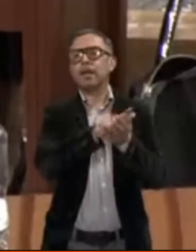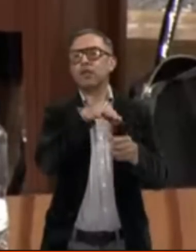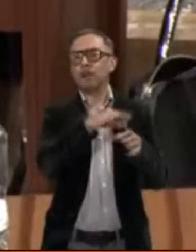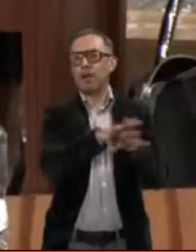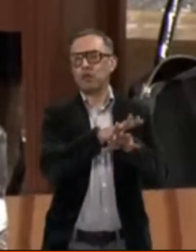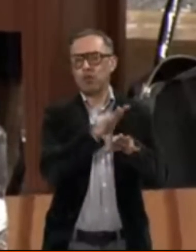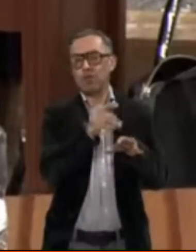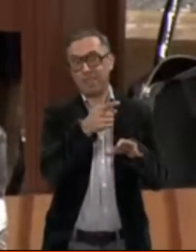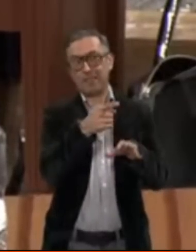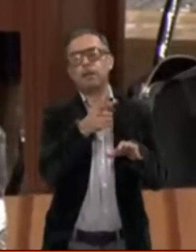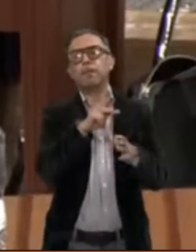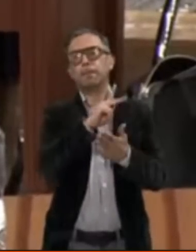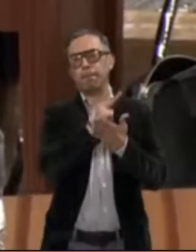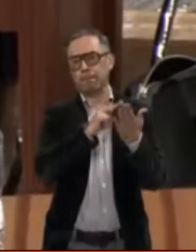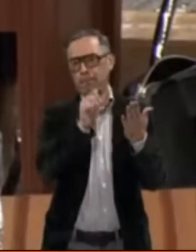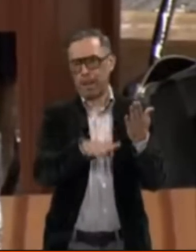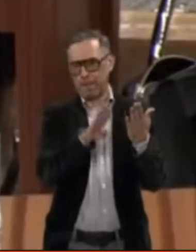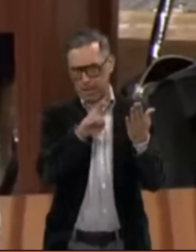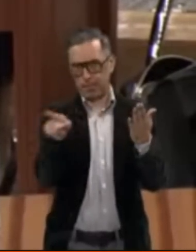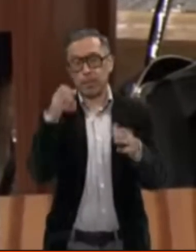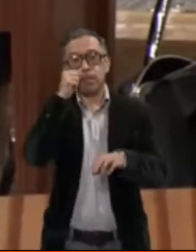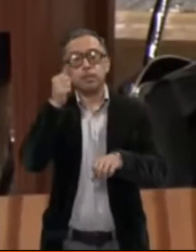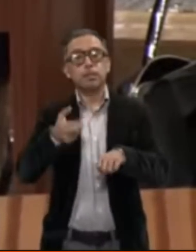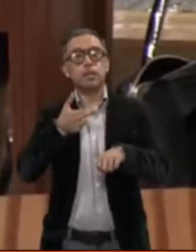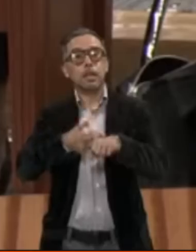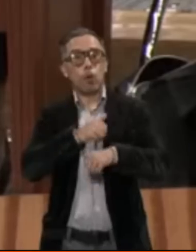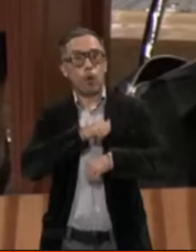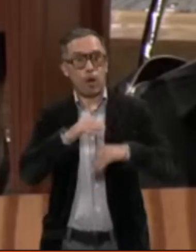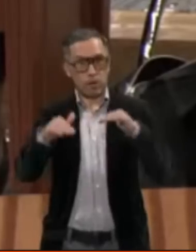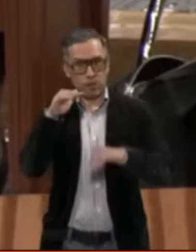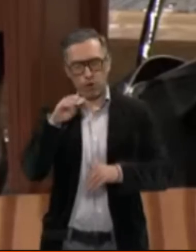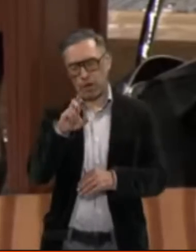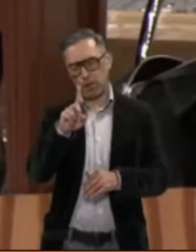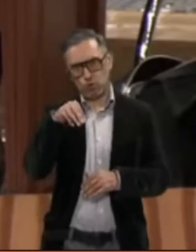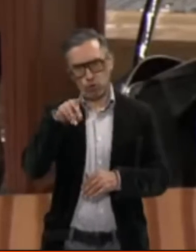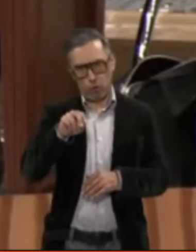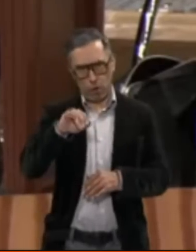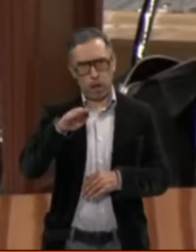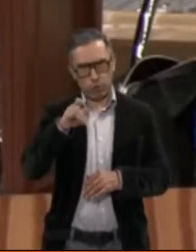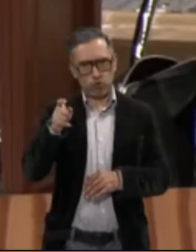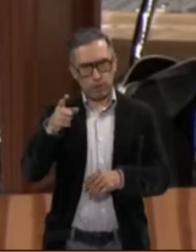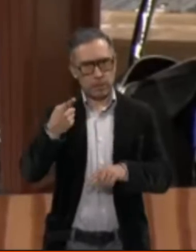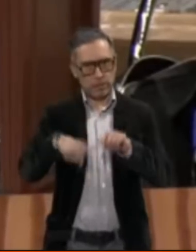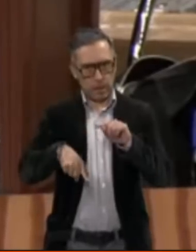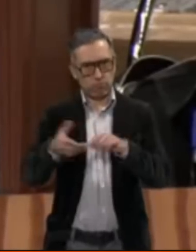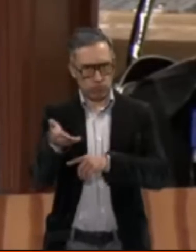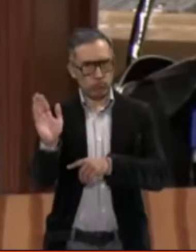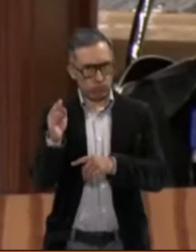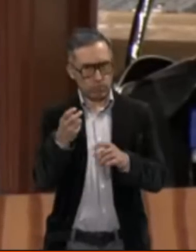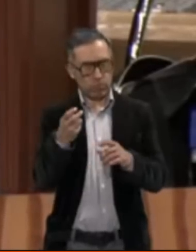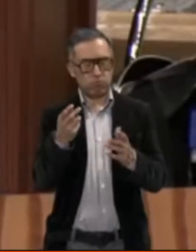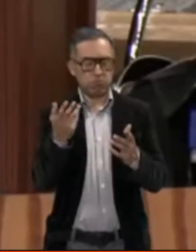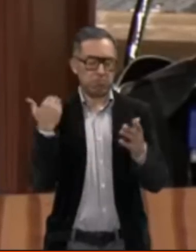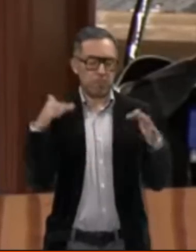Plan B, que removió de su cargo al secretario ejecutivo del INE, Edmundo Jacobo Molina. En una situación bien